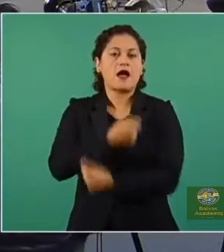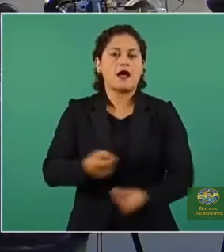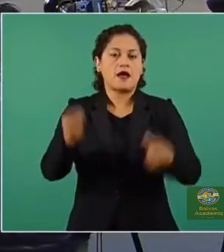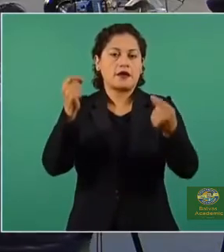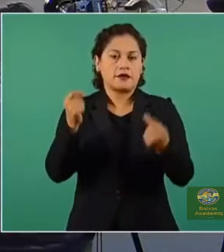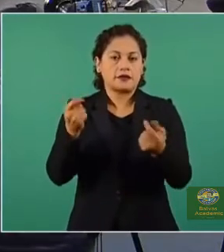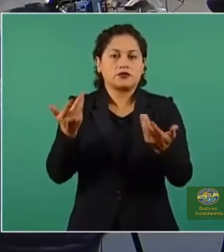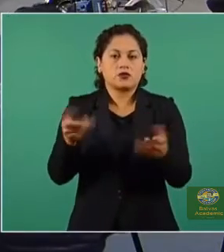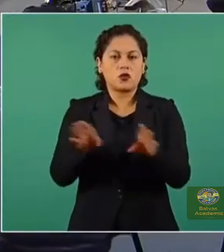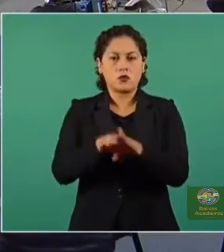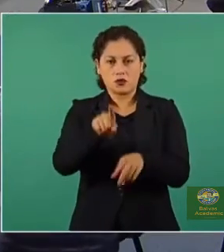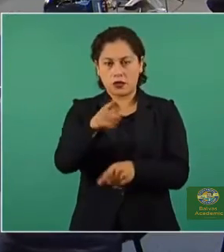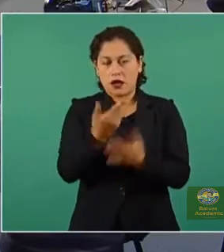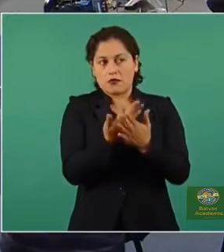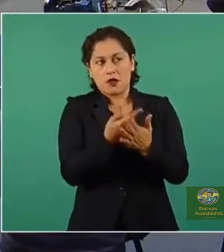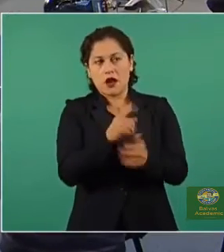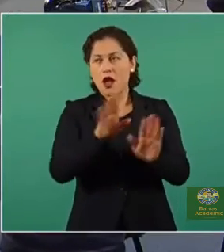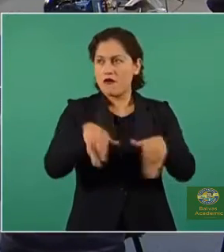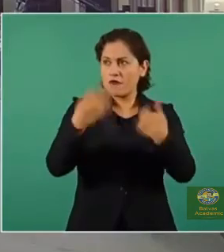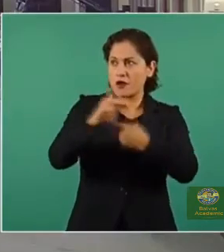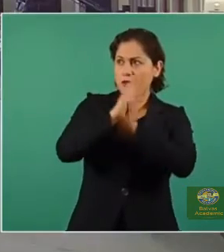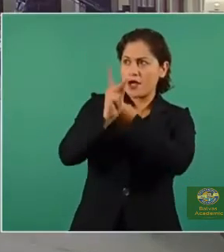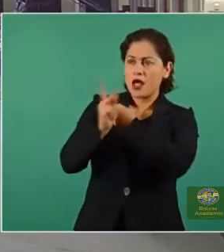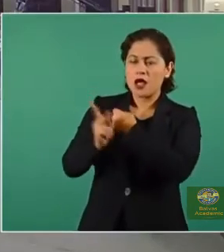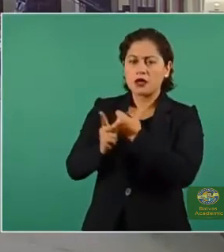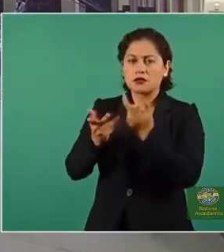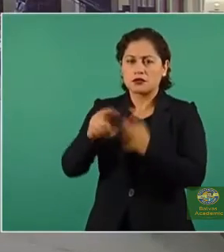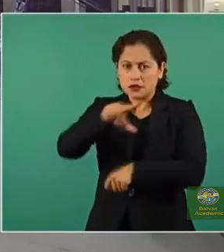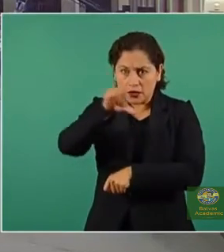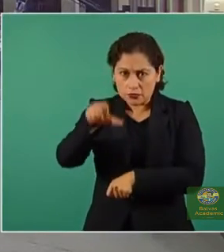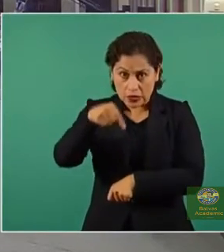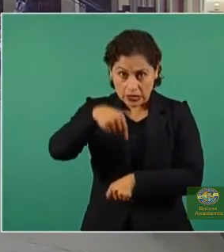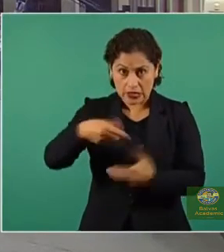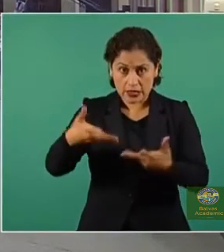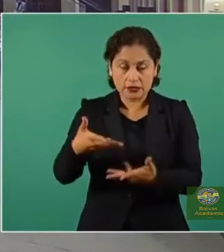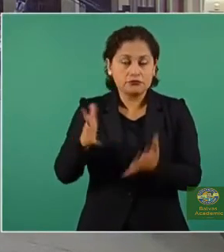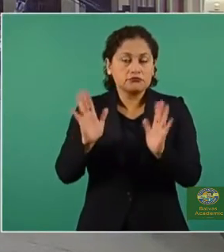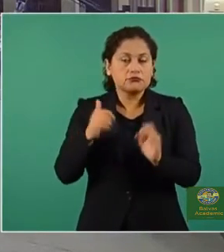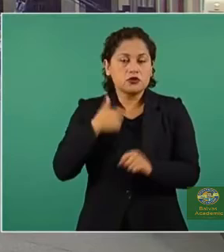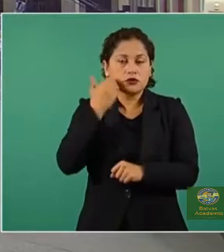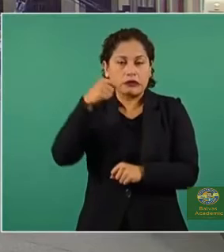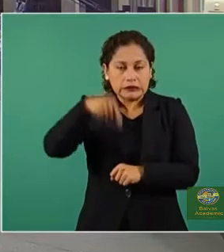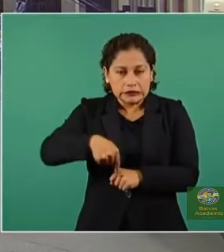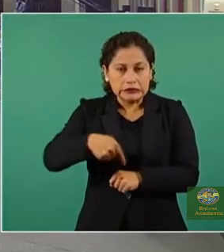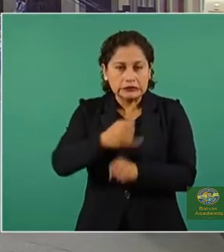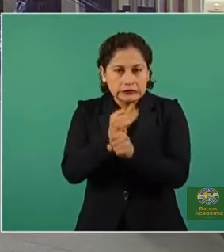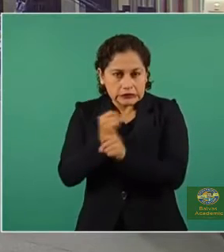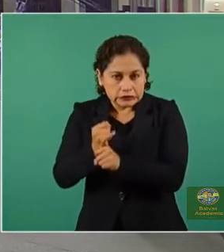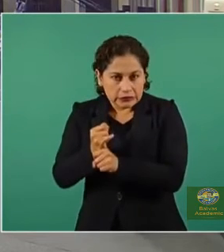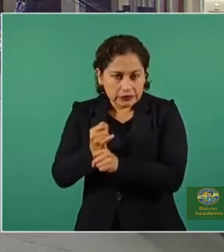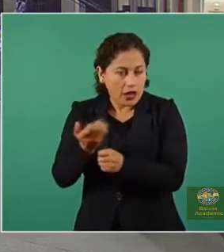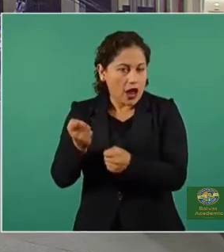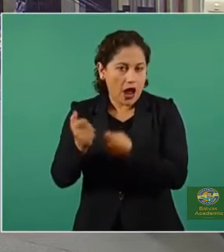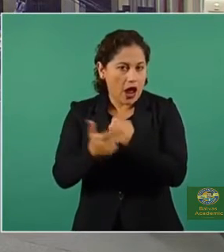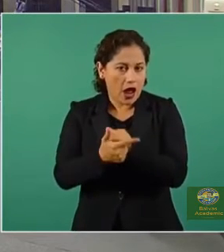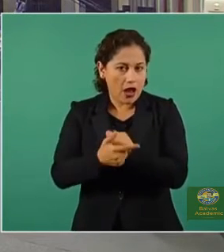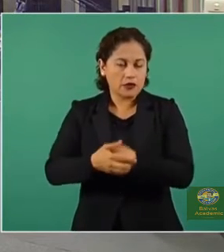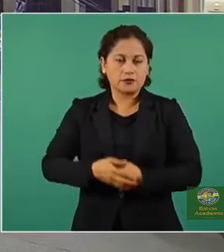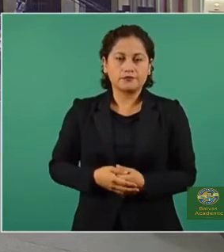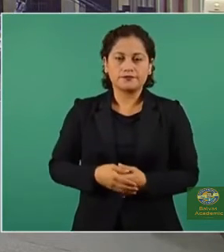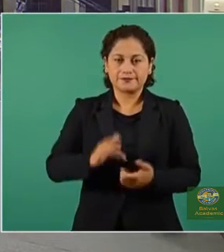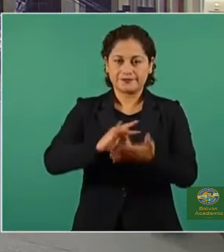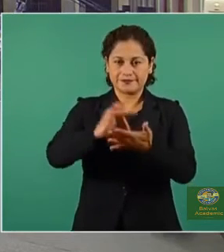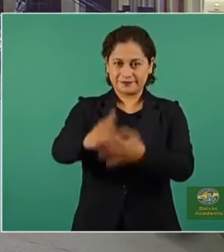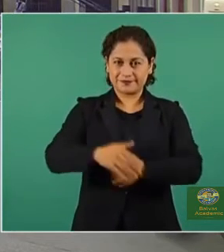extranjero haga ese trabajo, sino también si existe algo hecho aquí en nuestro país. Gracias. Bueno, mira, yo voy también a contestar,